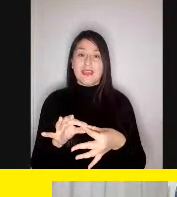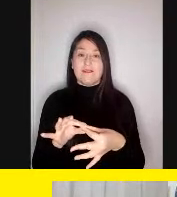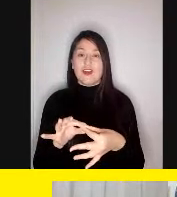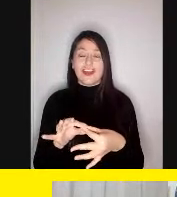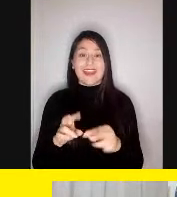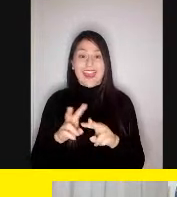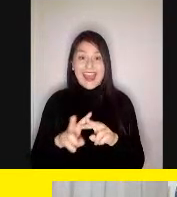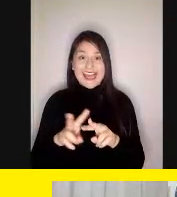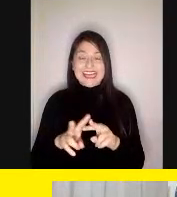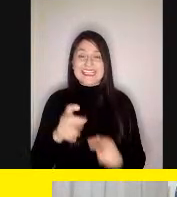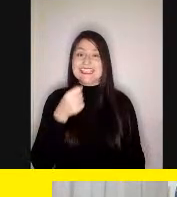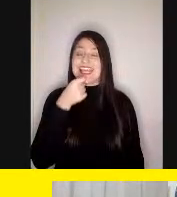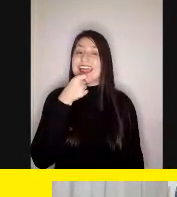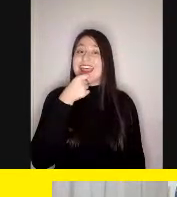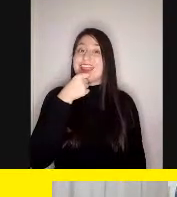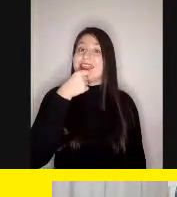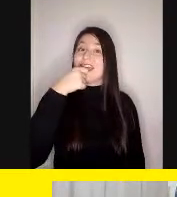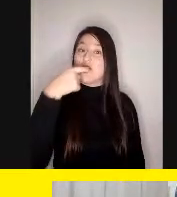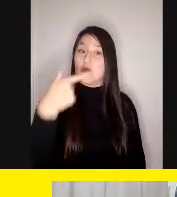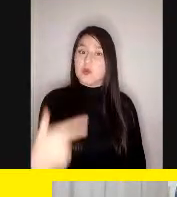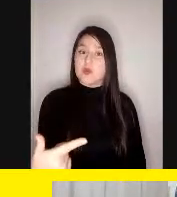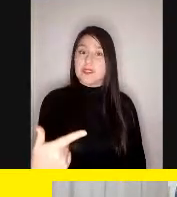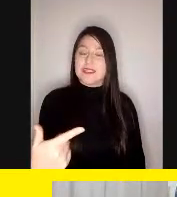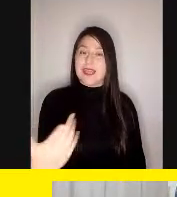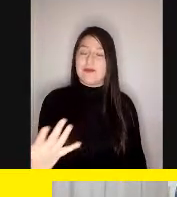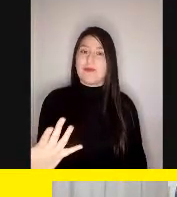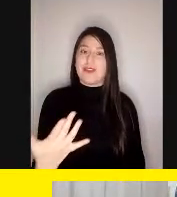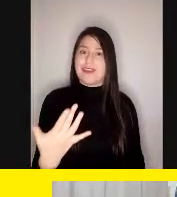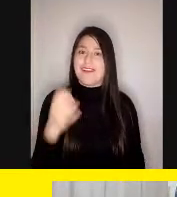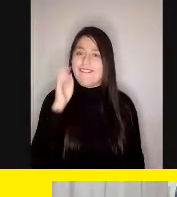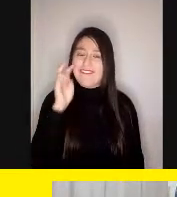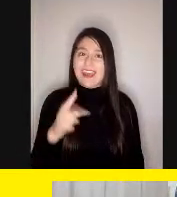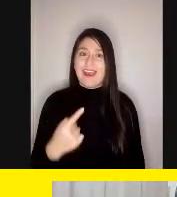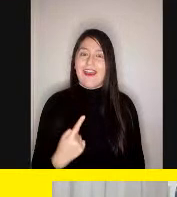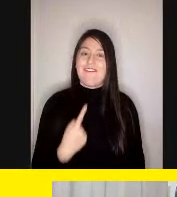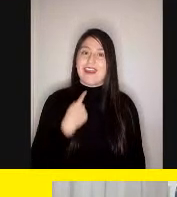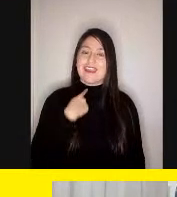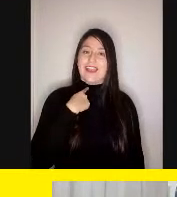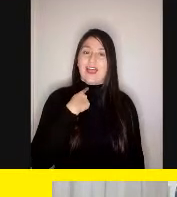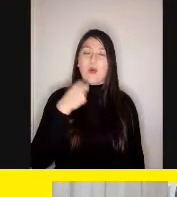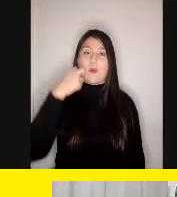el bien afectado es la humanidad toda.